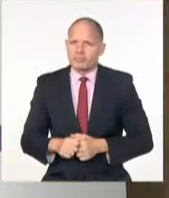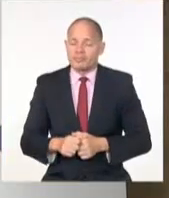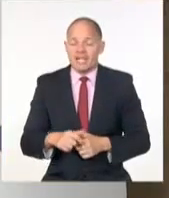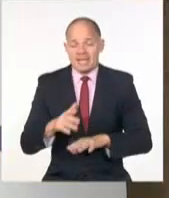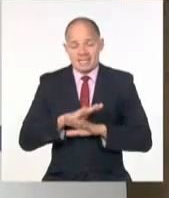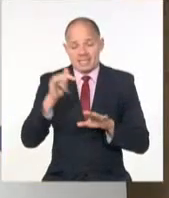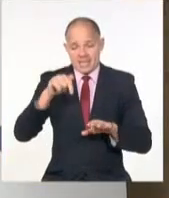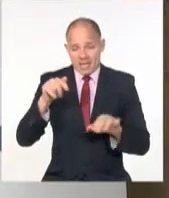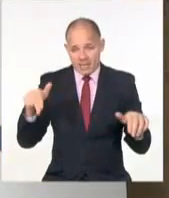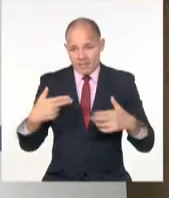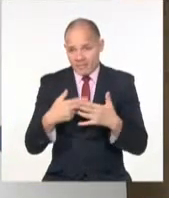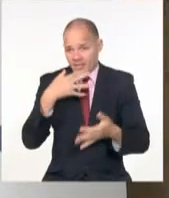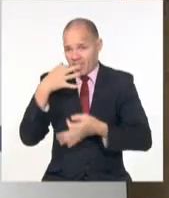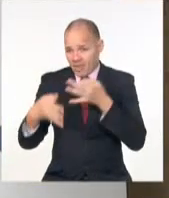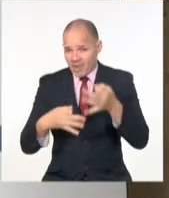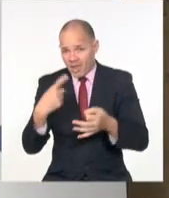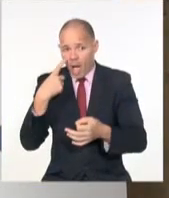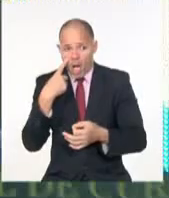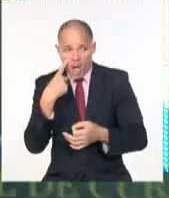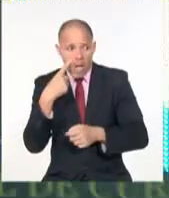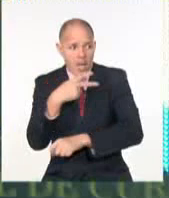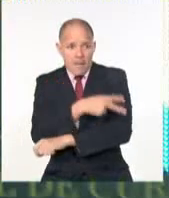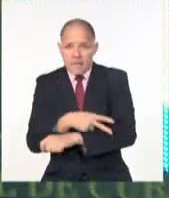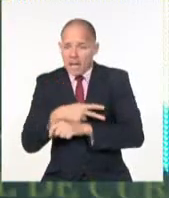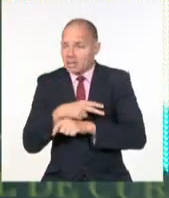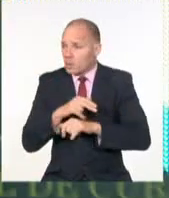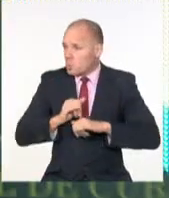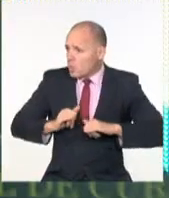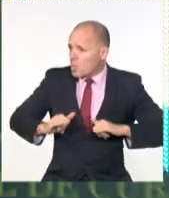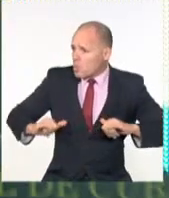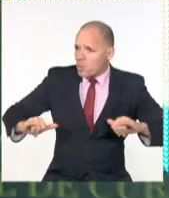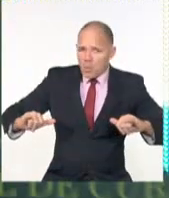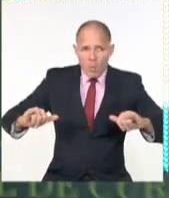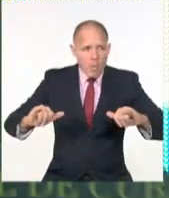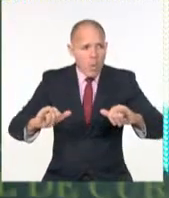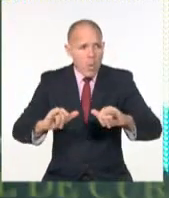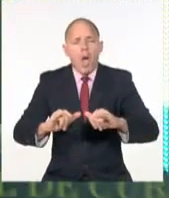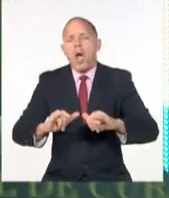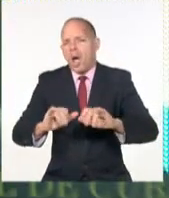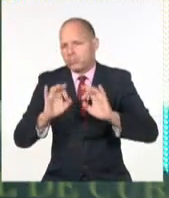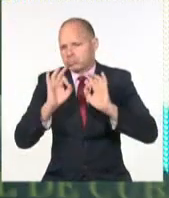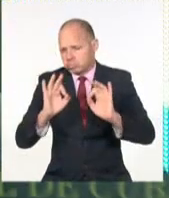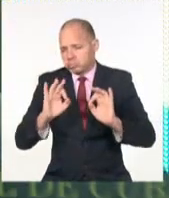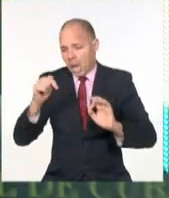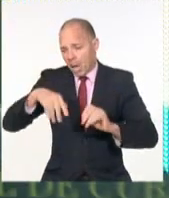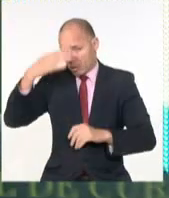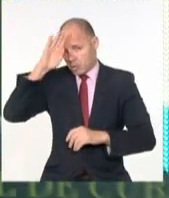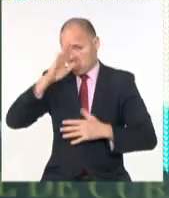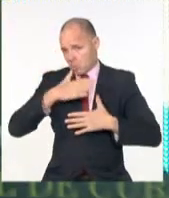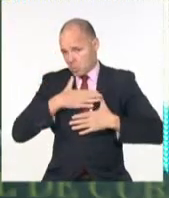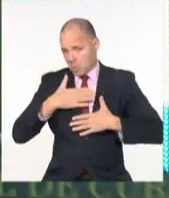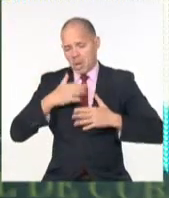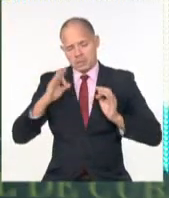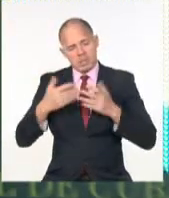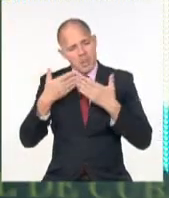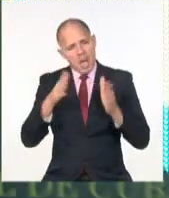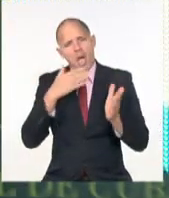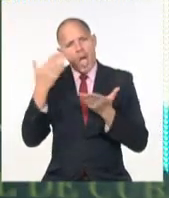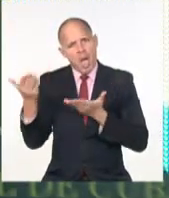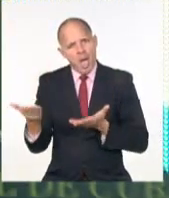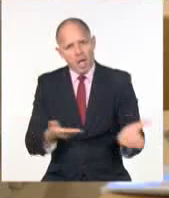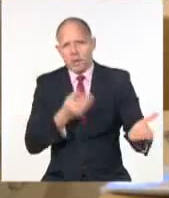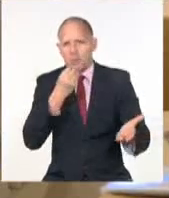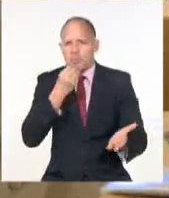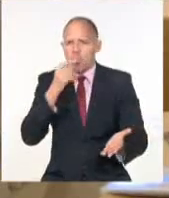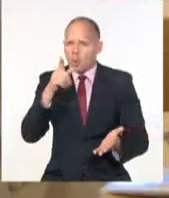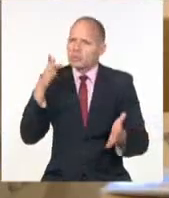son semejantes. Cuba les abraza y les dice que nuestras puertas seguirán siempre abiertas para